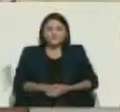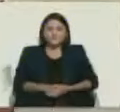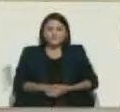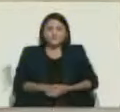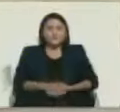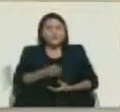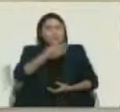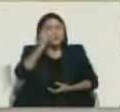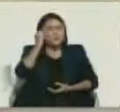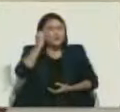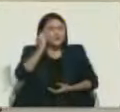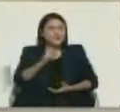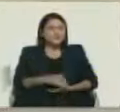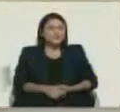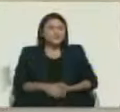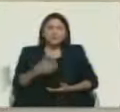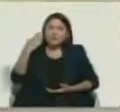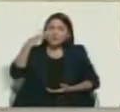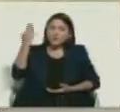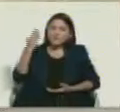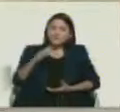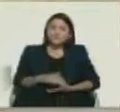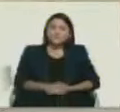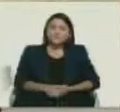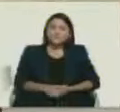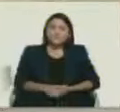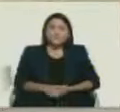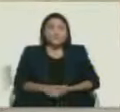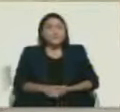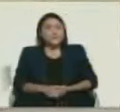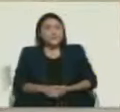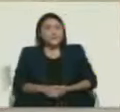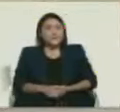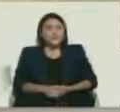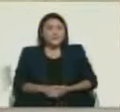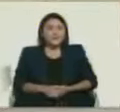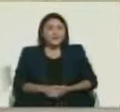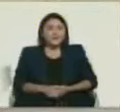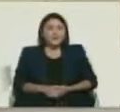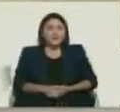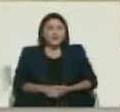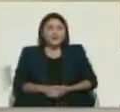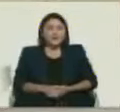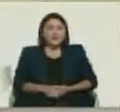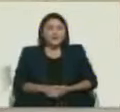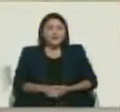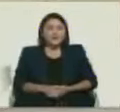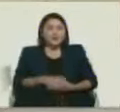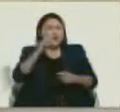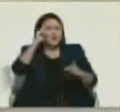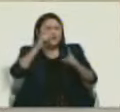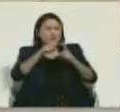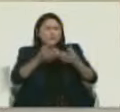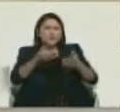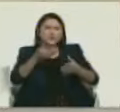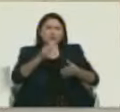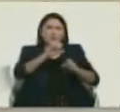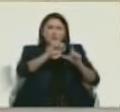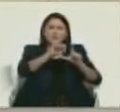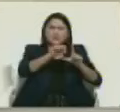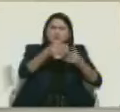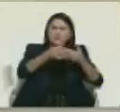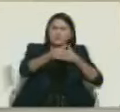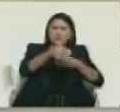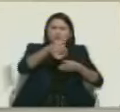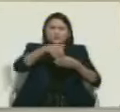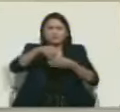Buen día, ¿cómo están? Hola, Jessica. Mire, en principio quisiera saber cuáles son los retos más importantes para el PSV de cara a